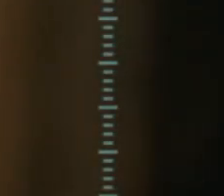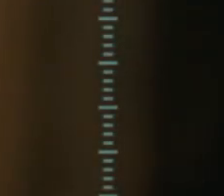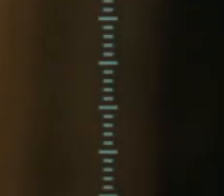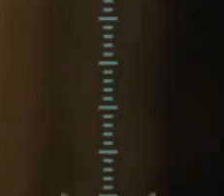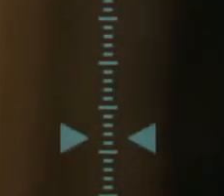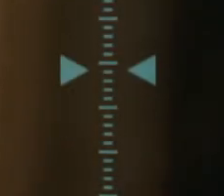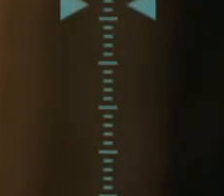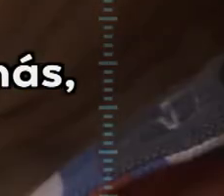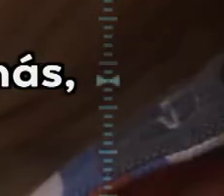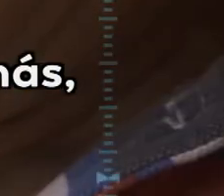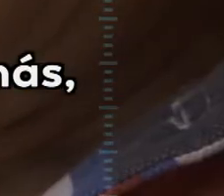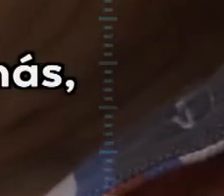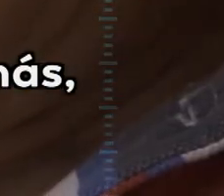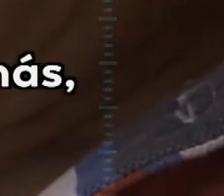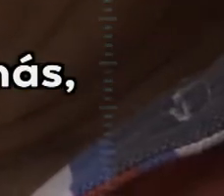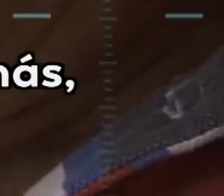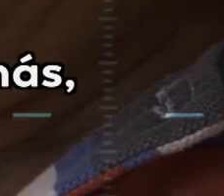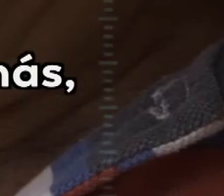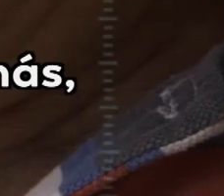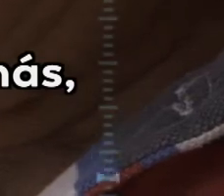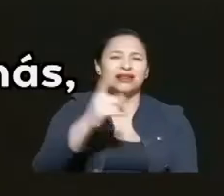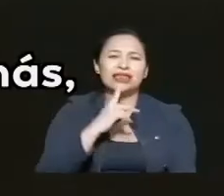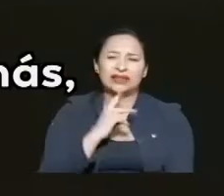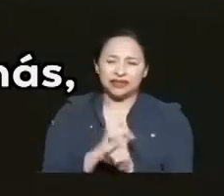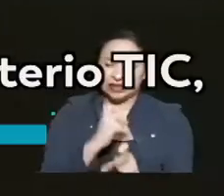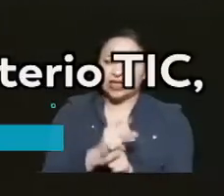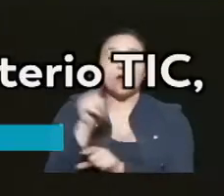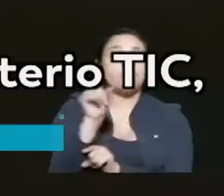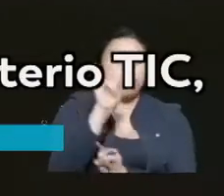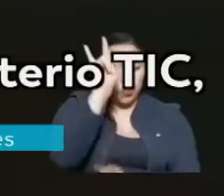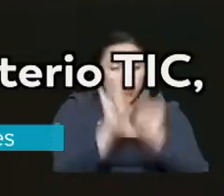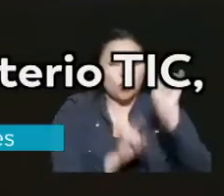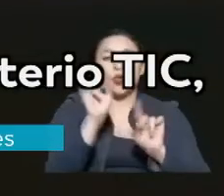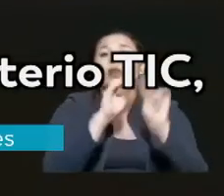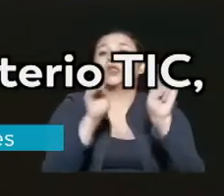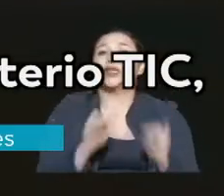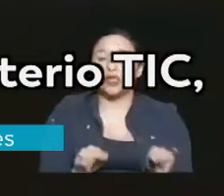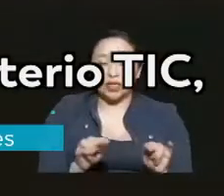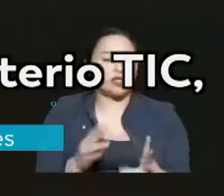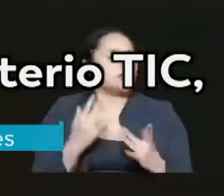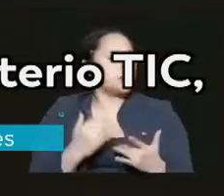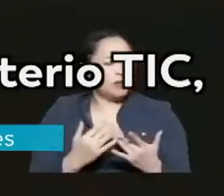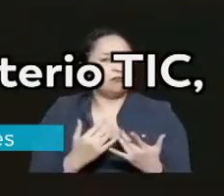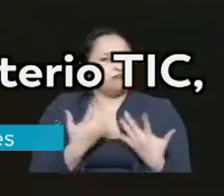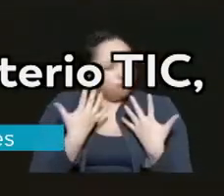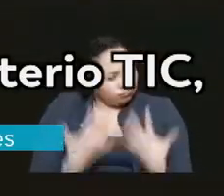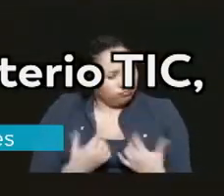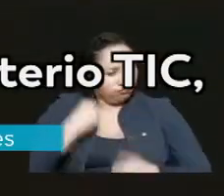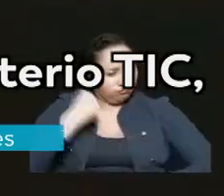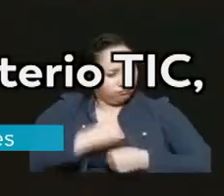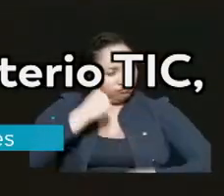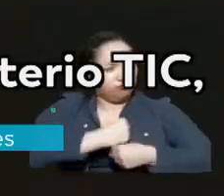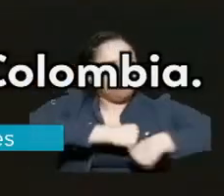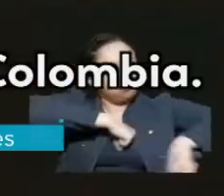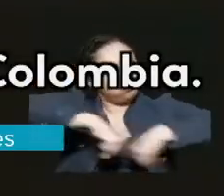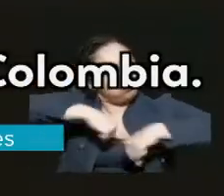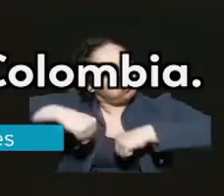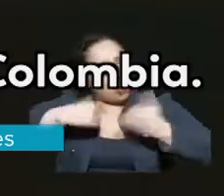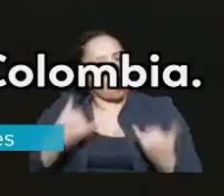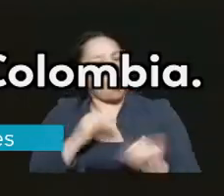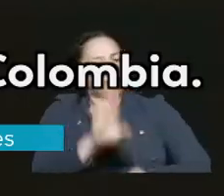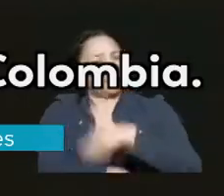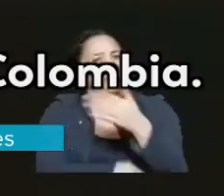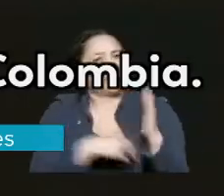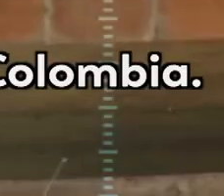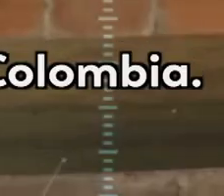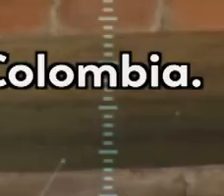mismas oportunidades. Y queremos llegar a muchas más. Y vamos a trabajar dentro del Ministerio TIC para